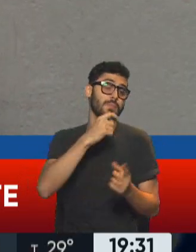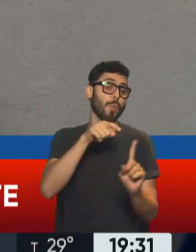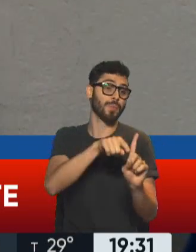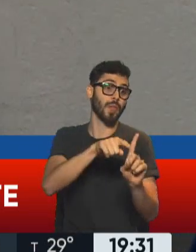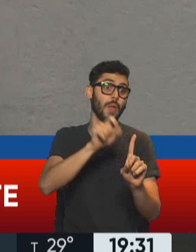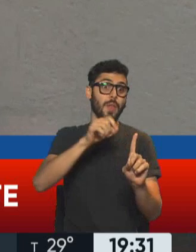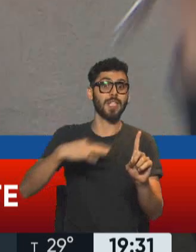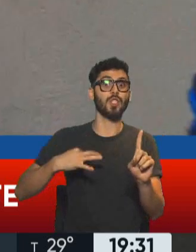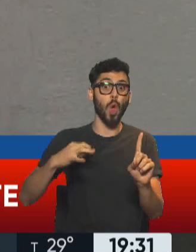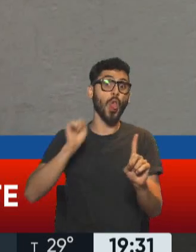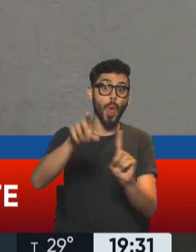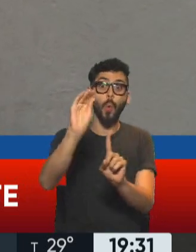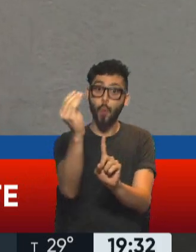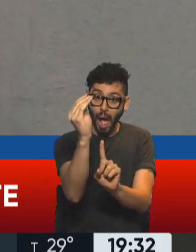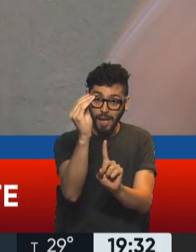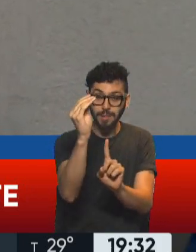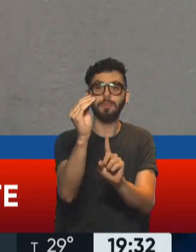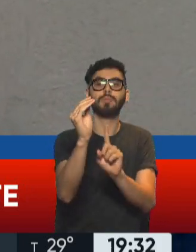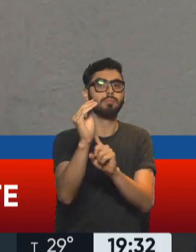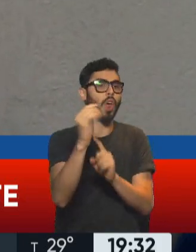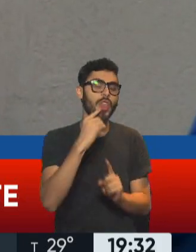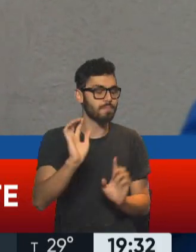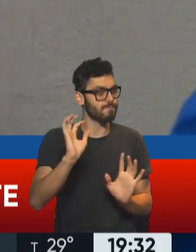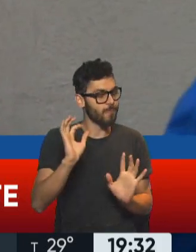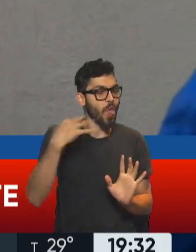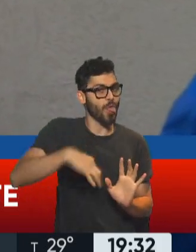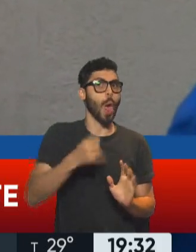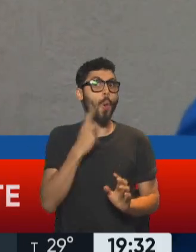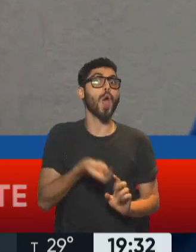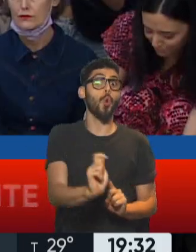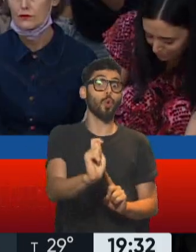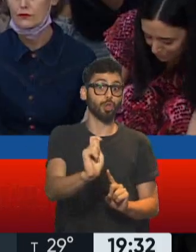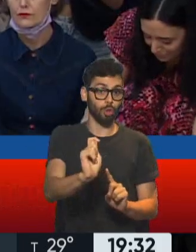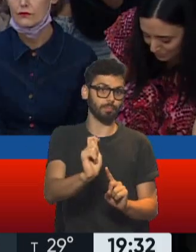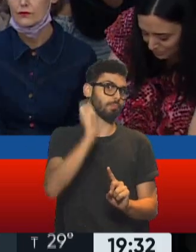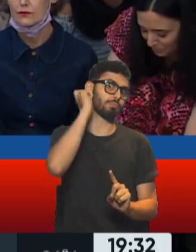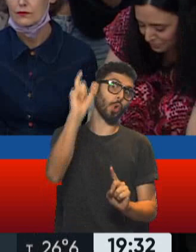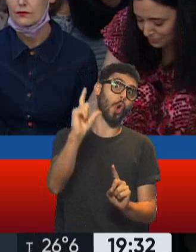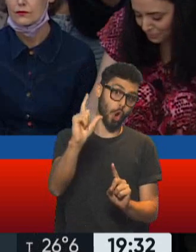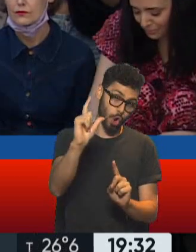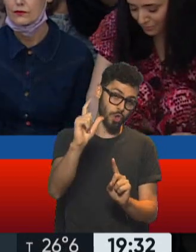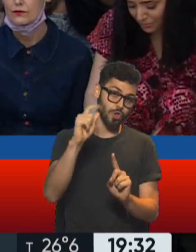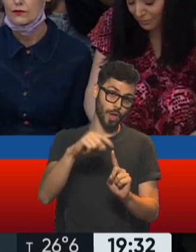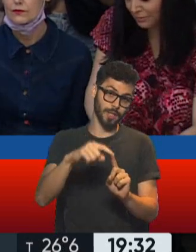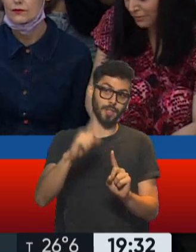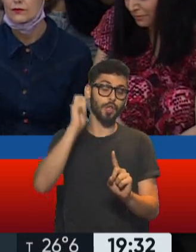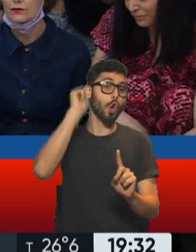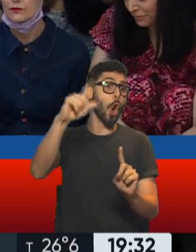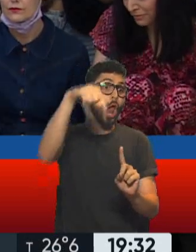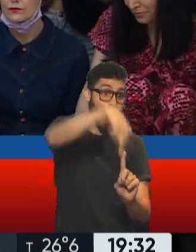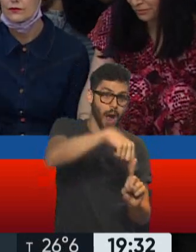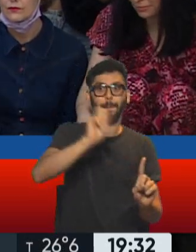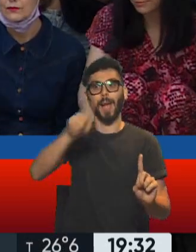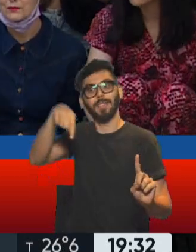Brasil consideró que ameritaba iniciar un juicio. Entonces, bueno, se hace allá y acá